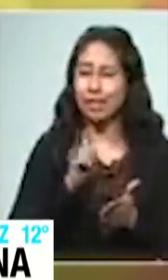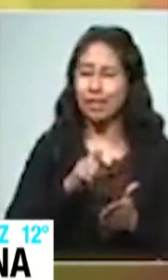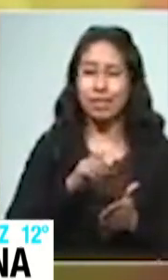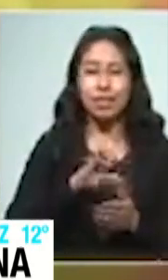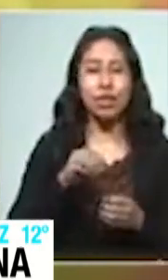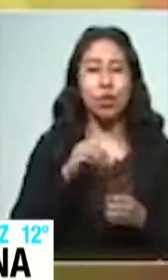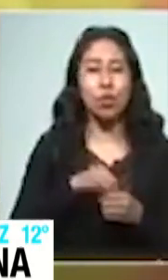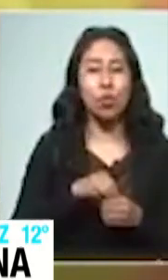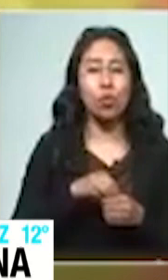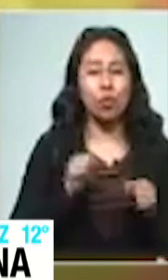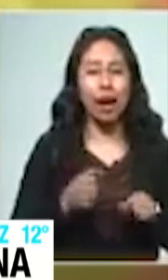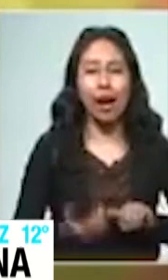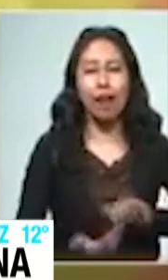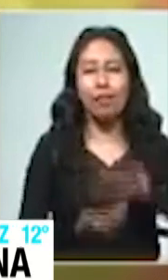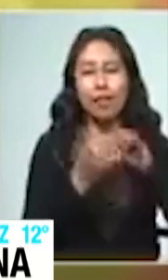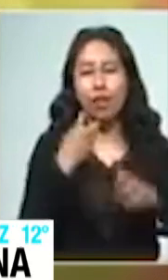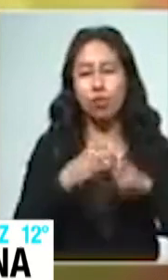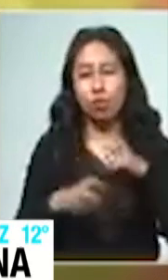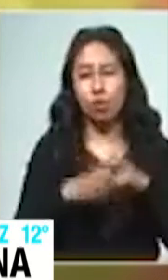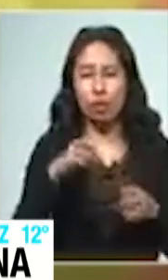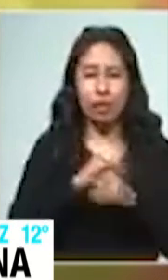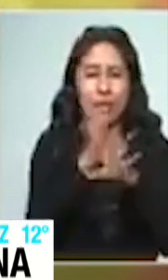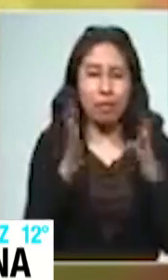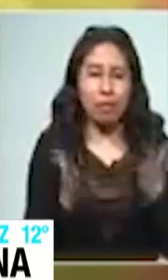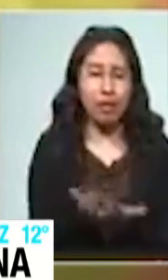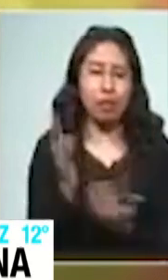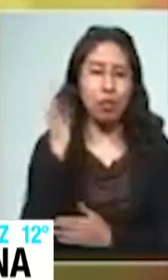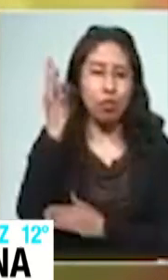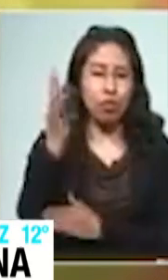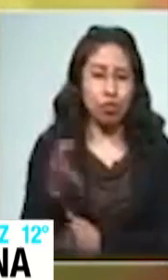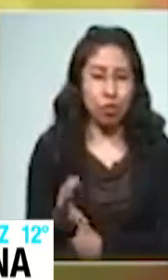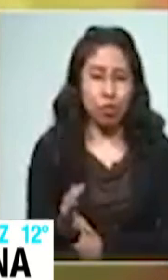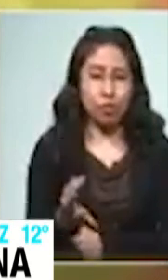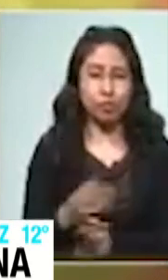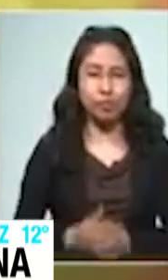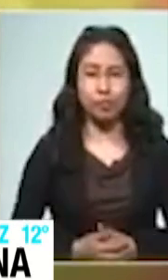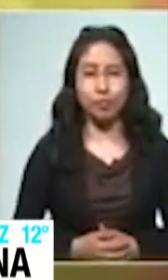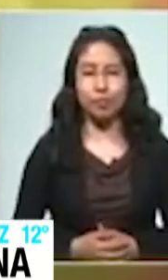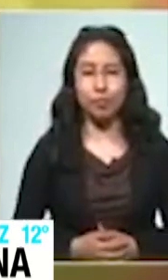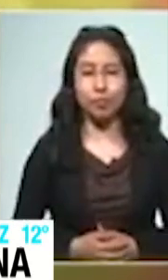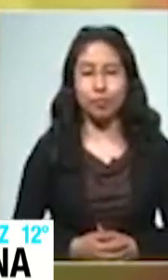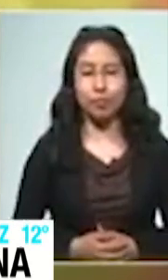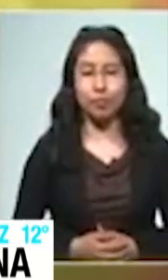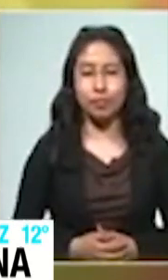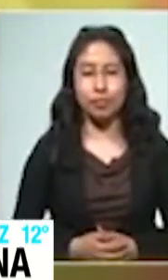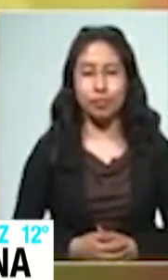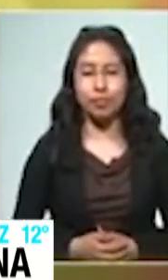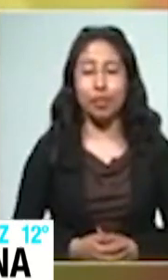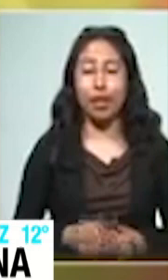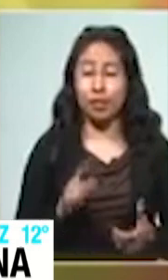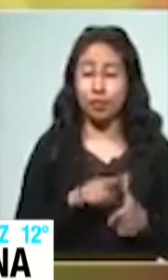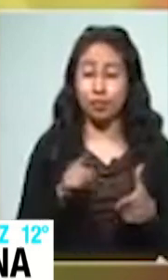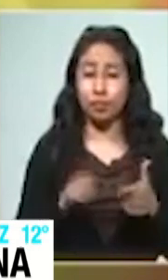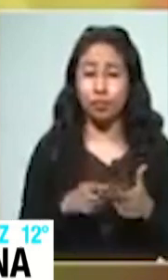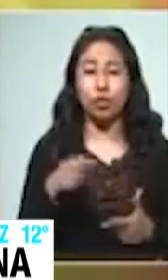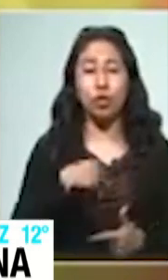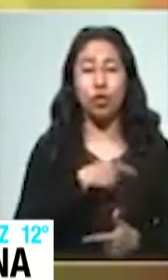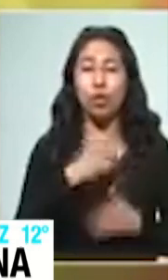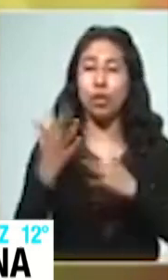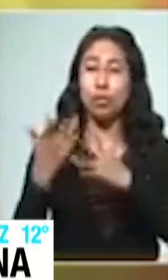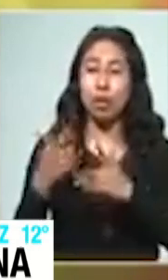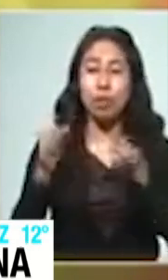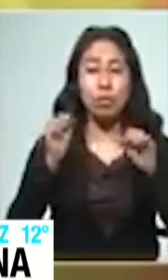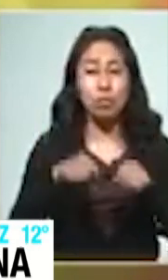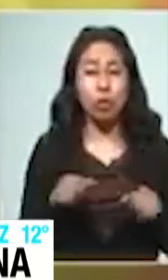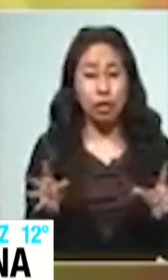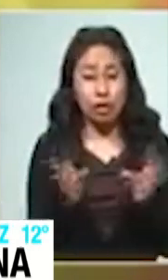financiamiento para enfrentar las consecuencias de la pandemia y transferencia de tecnología. En este contexto esperamos encontrar la